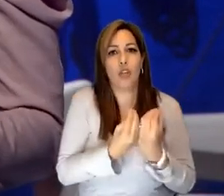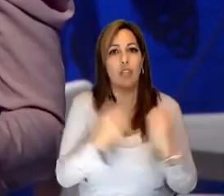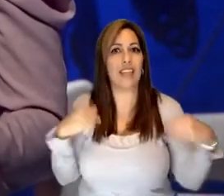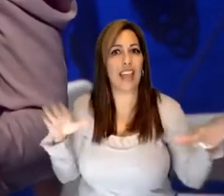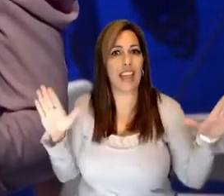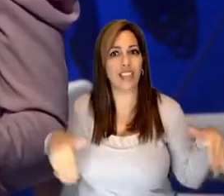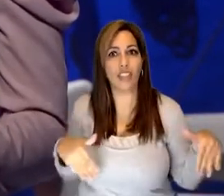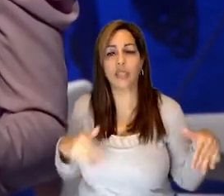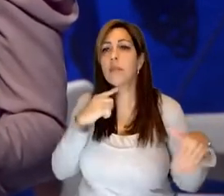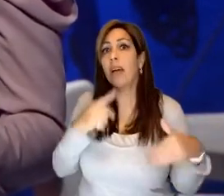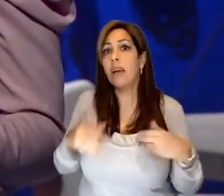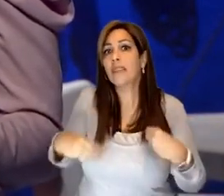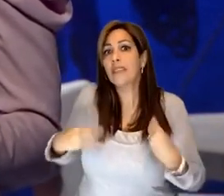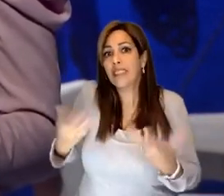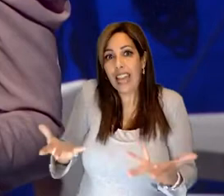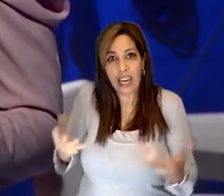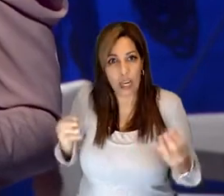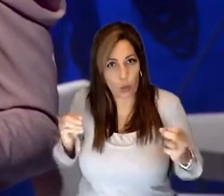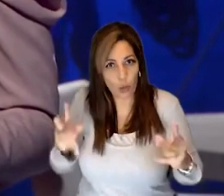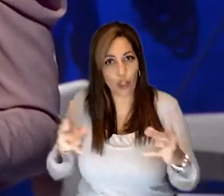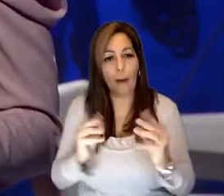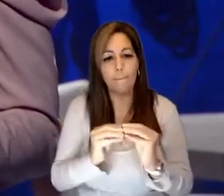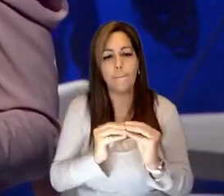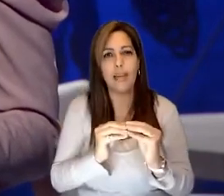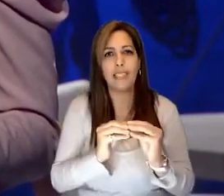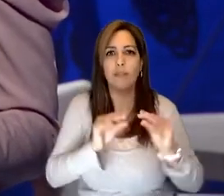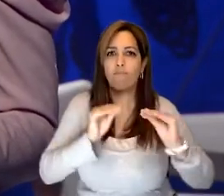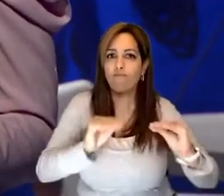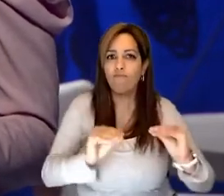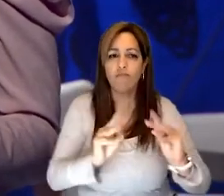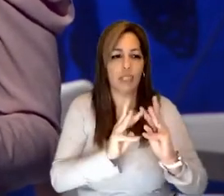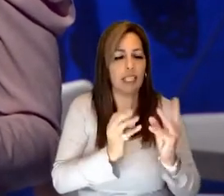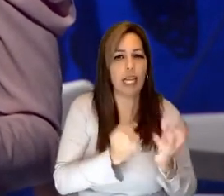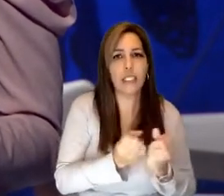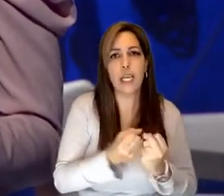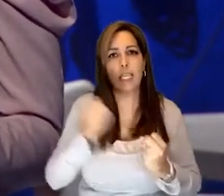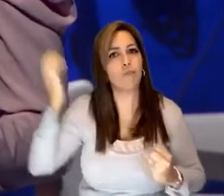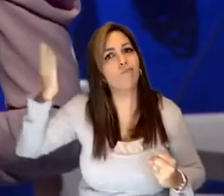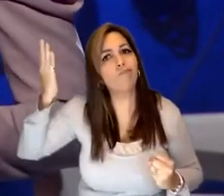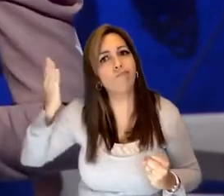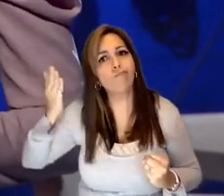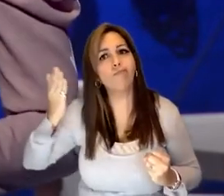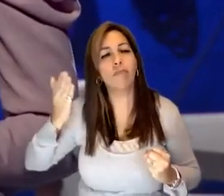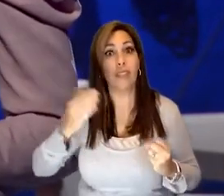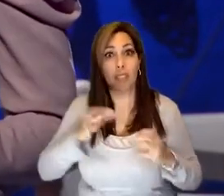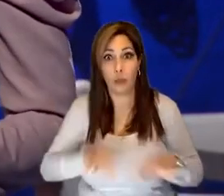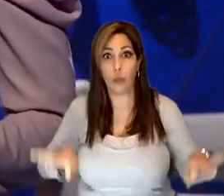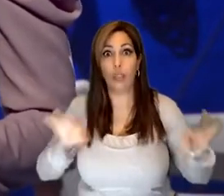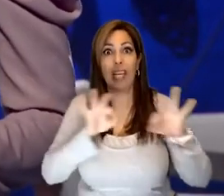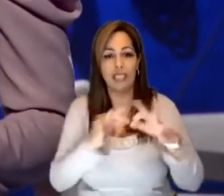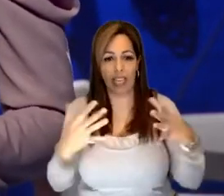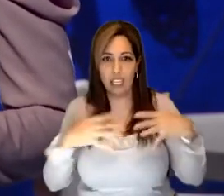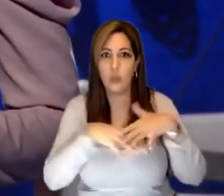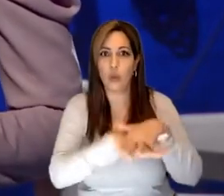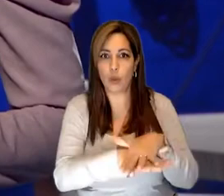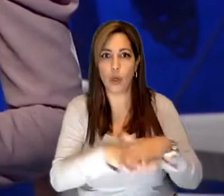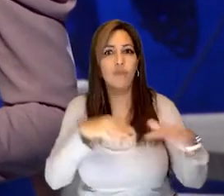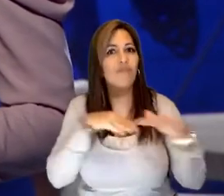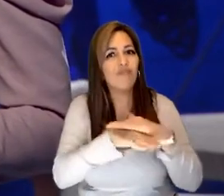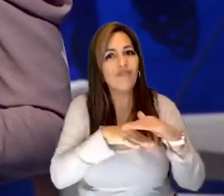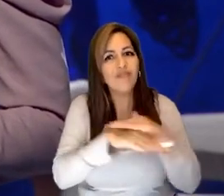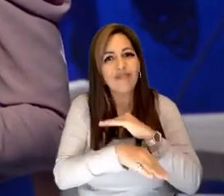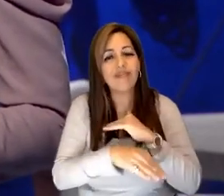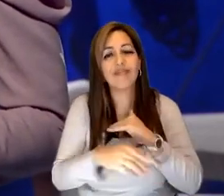Angels viabilizará el ofrecimiento de talleres y charlas sobre la importancia de la inclusión y la diversidad